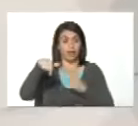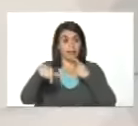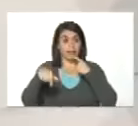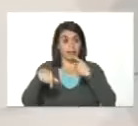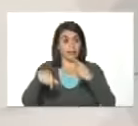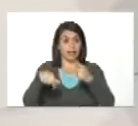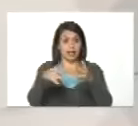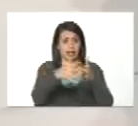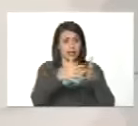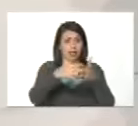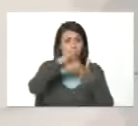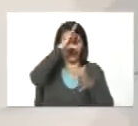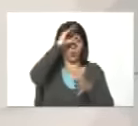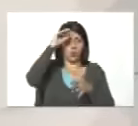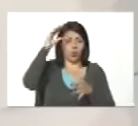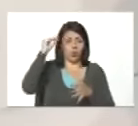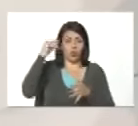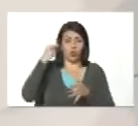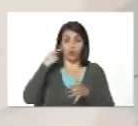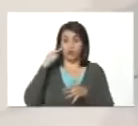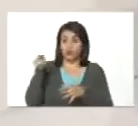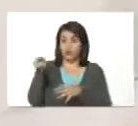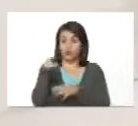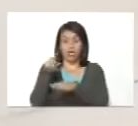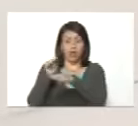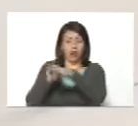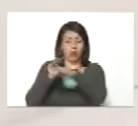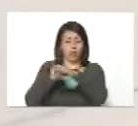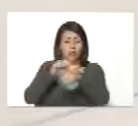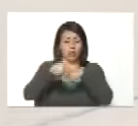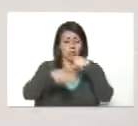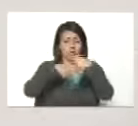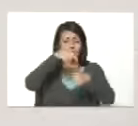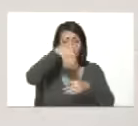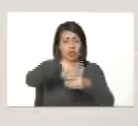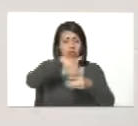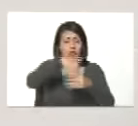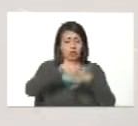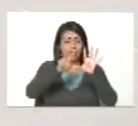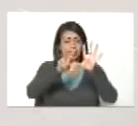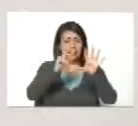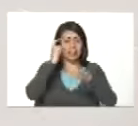dijeron, si usted no convoca elecciones en los próximos 7 días,